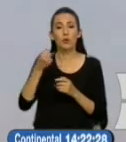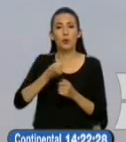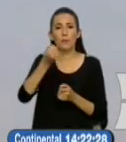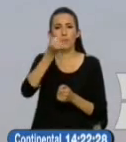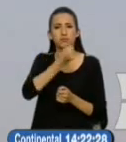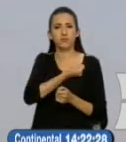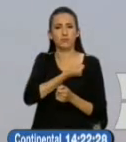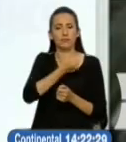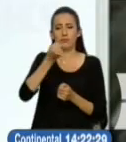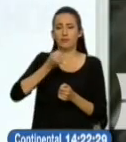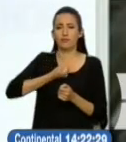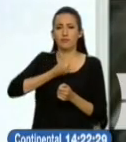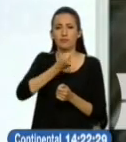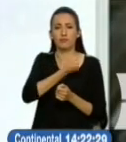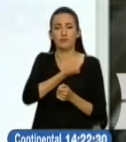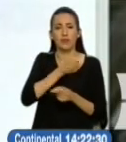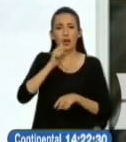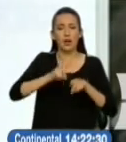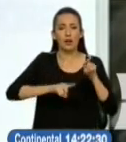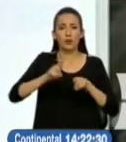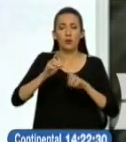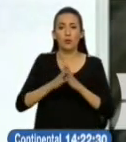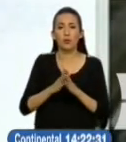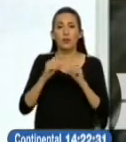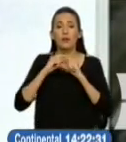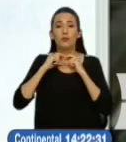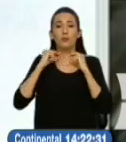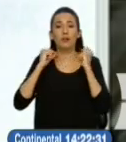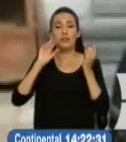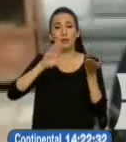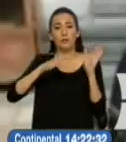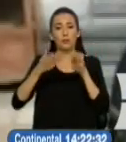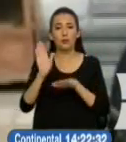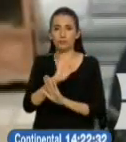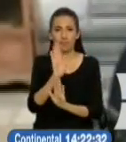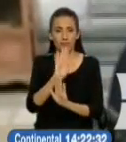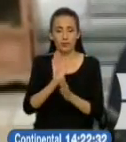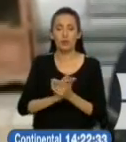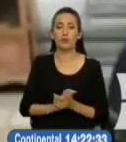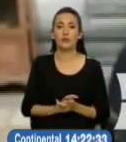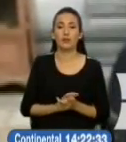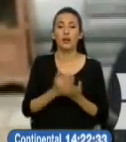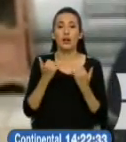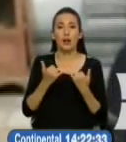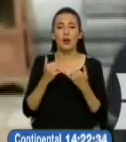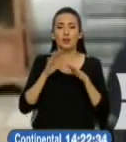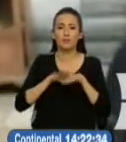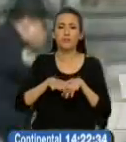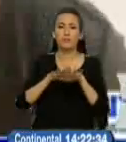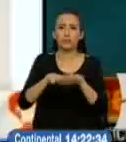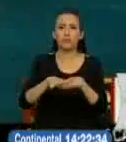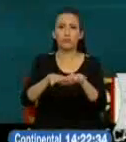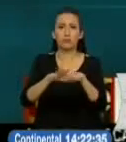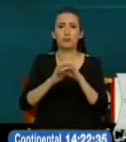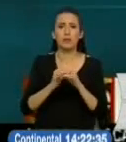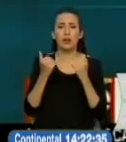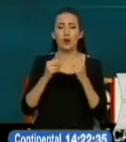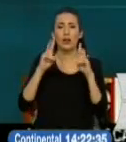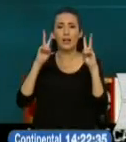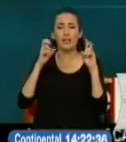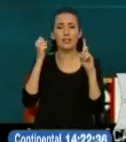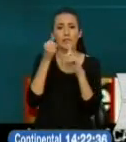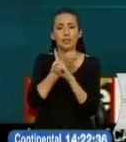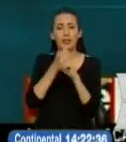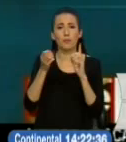por varias ocasiones. Afortunadamente, el sacerdote no murió. La ciudadanía se moviliza en contra de la violencia en este país. Este martes,